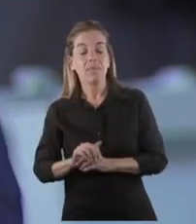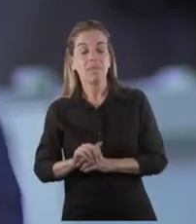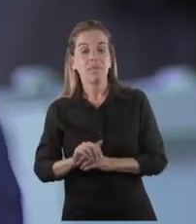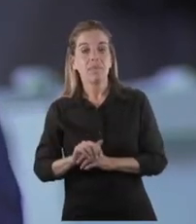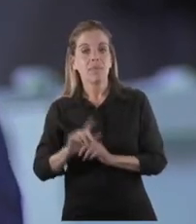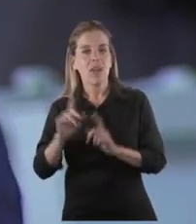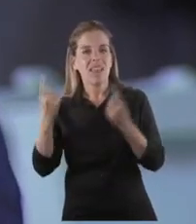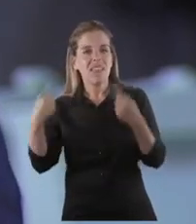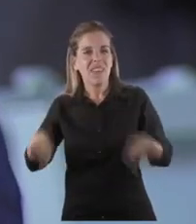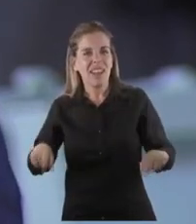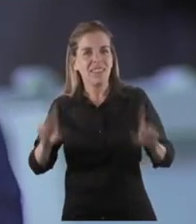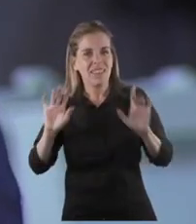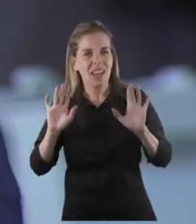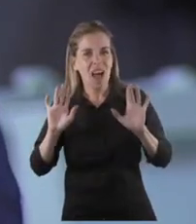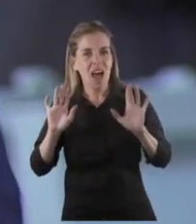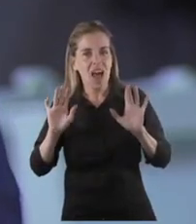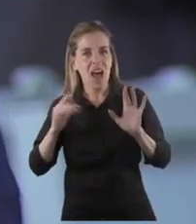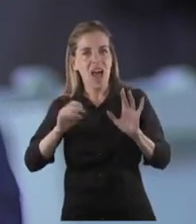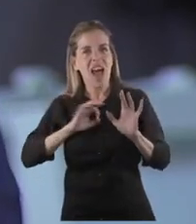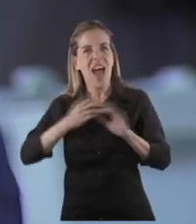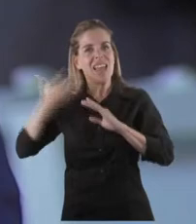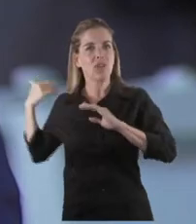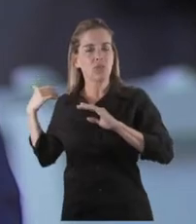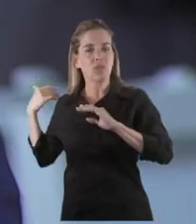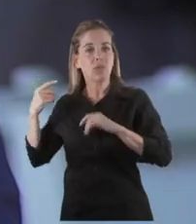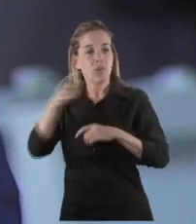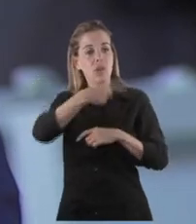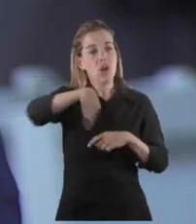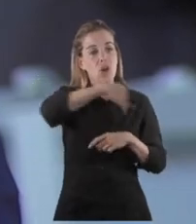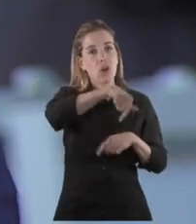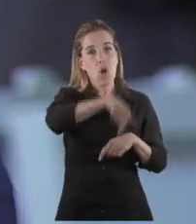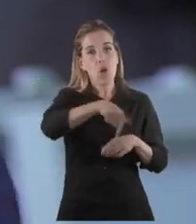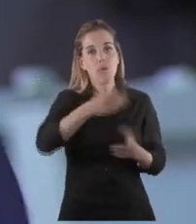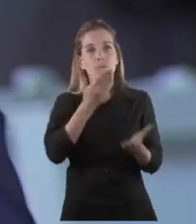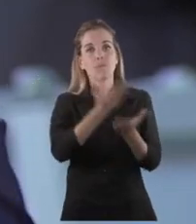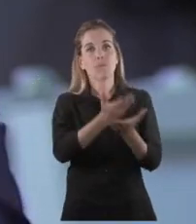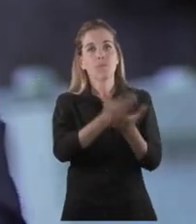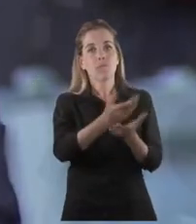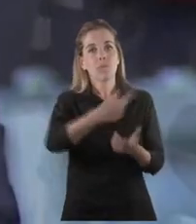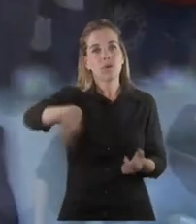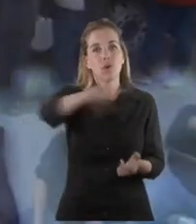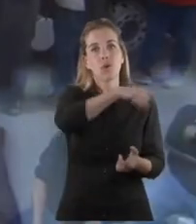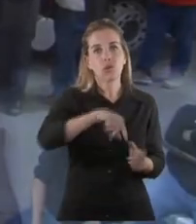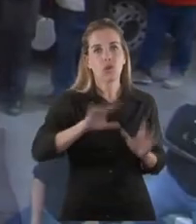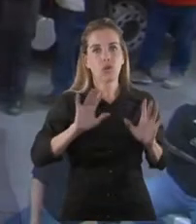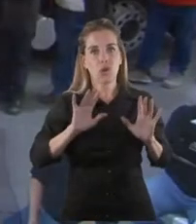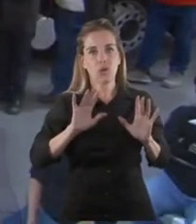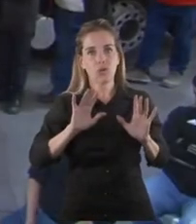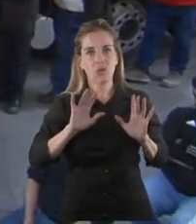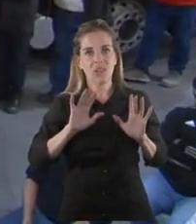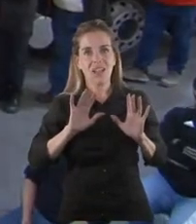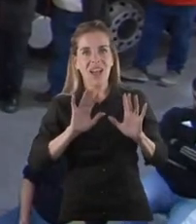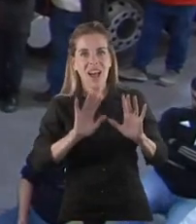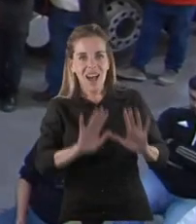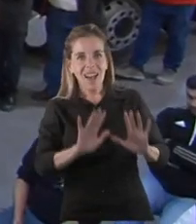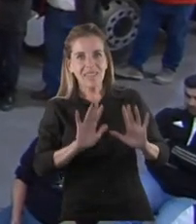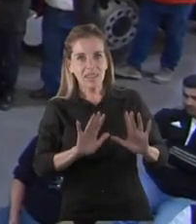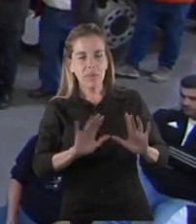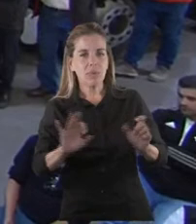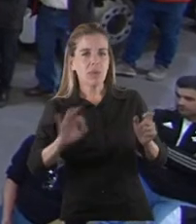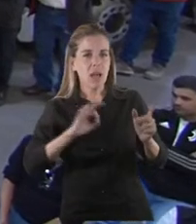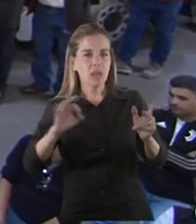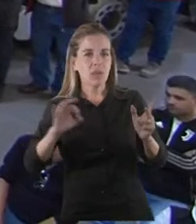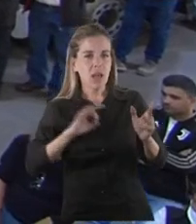y lo que hoy proponemos nosotros, porque exactamente ese es el país por el que durante